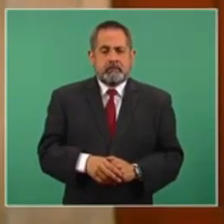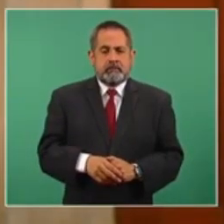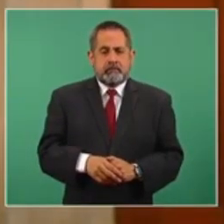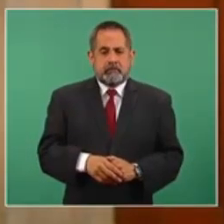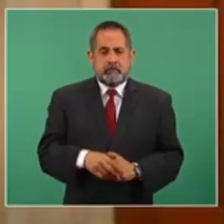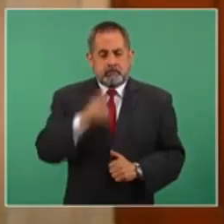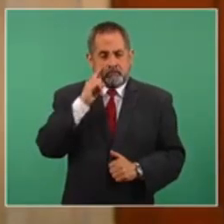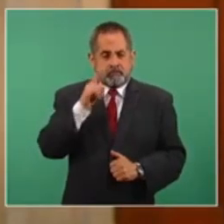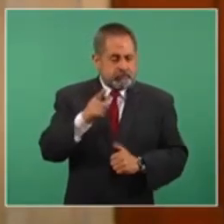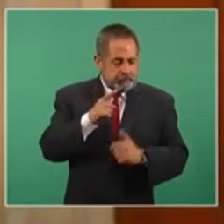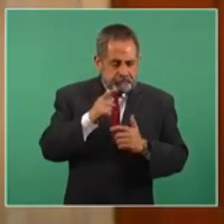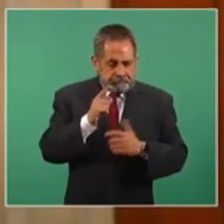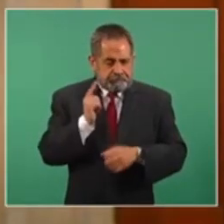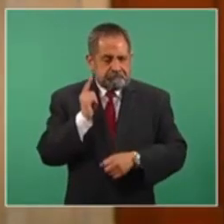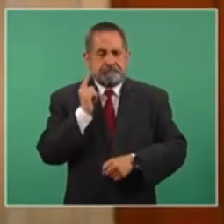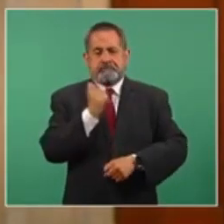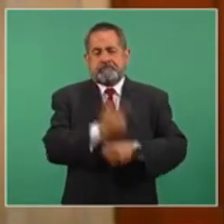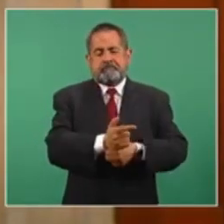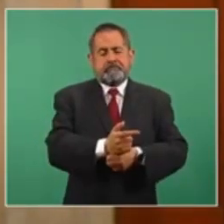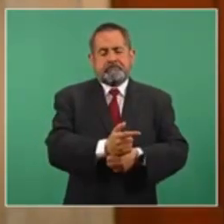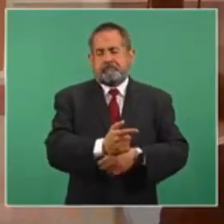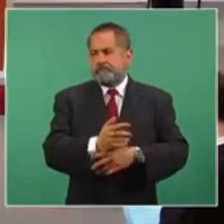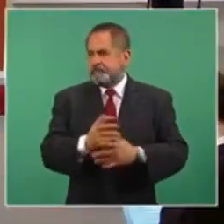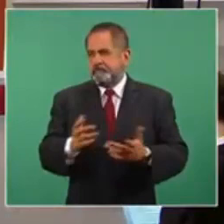se demostró que fue